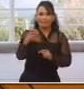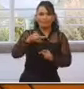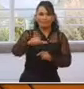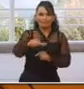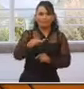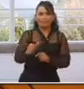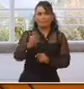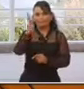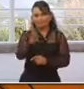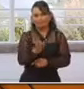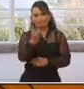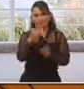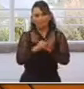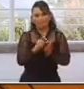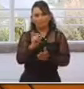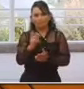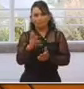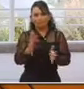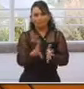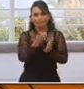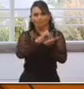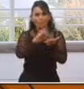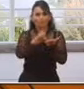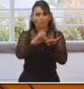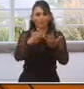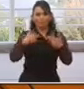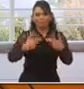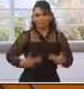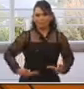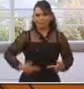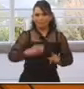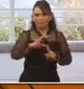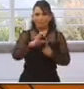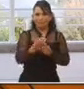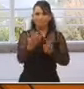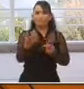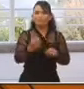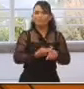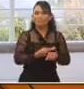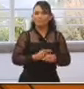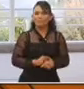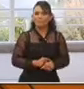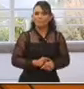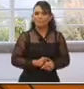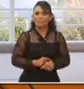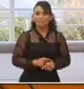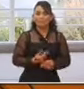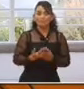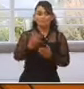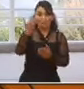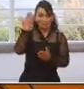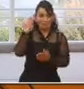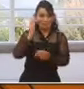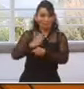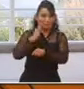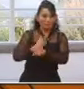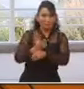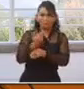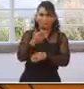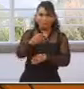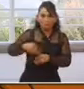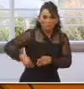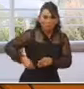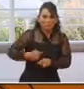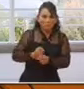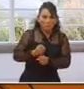216/2020, promovida por la Comisión Nacional de los Derechos Humanos, se omite el requisito de no haber existido sentencia por delito doloso que merezca